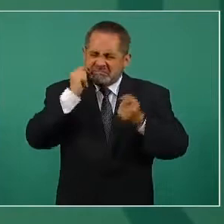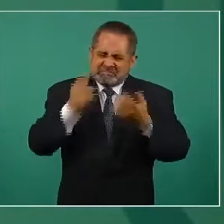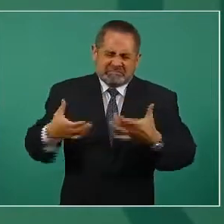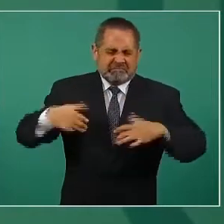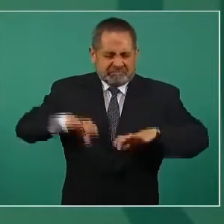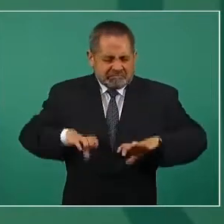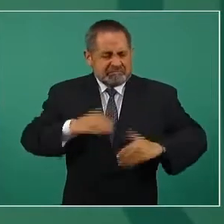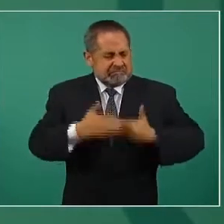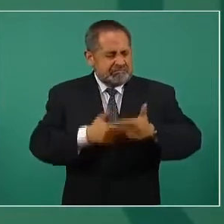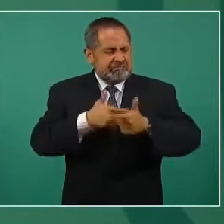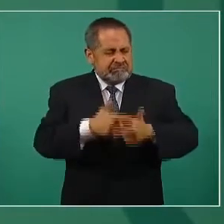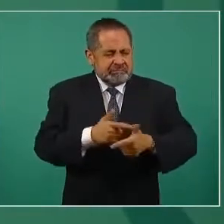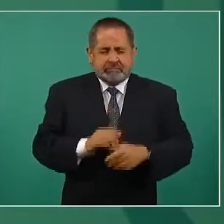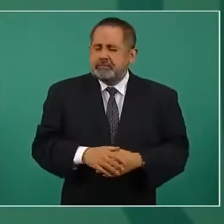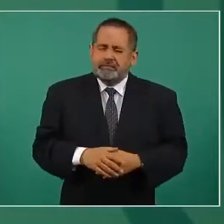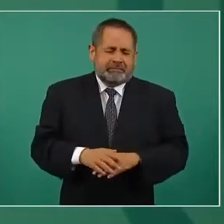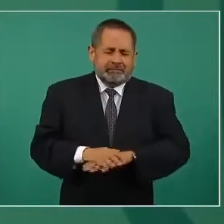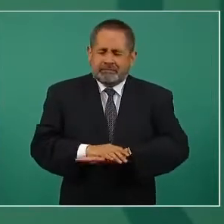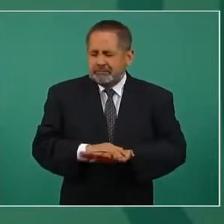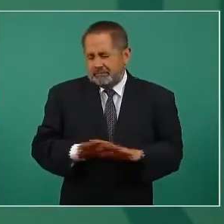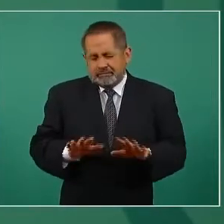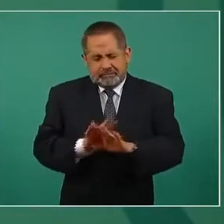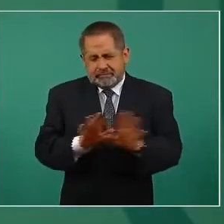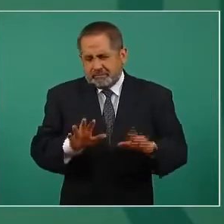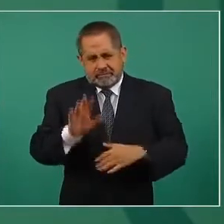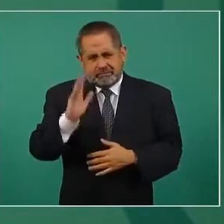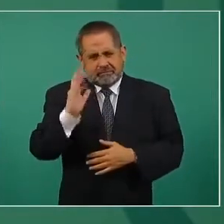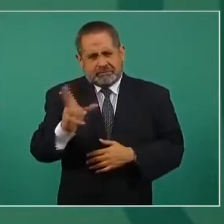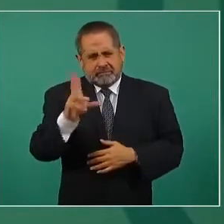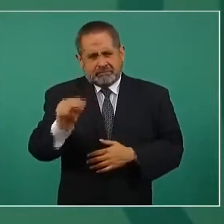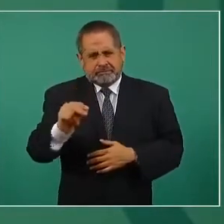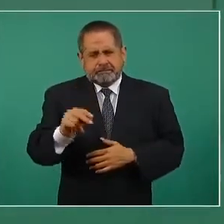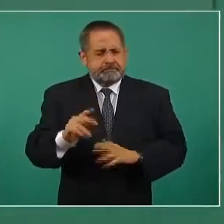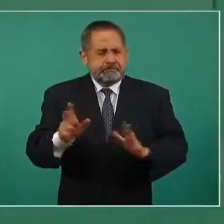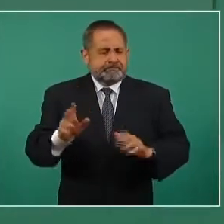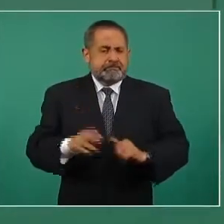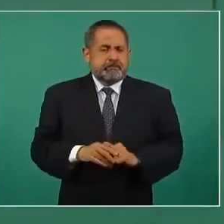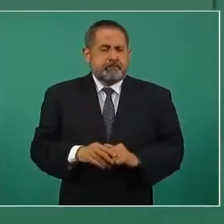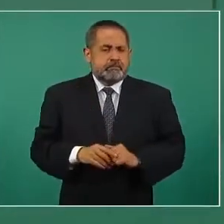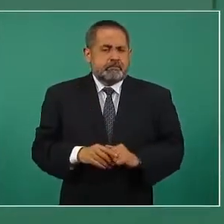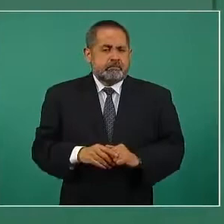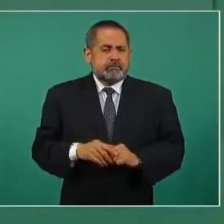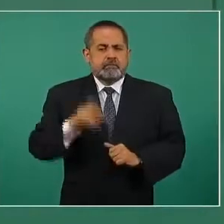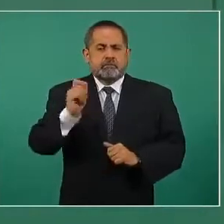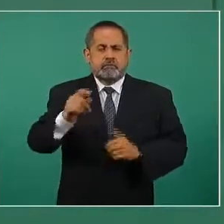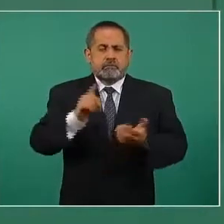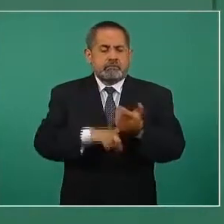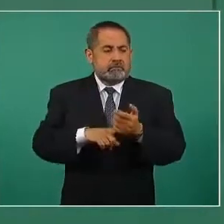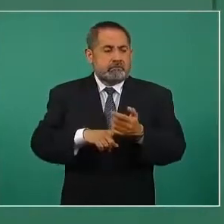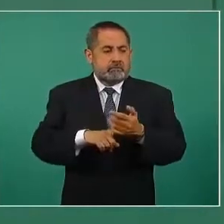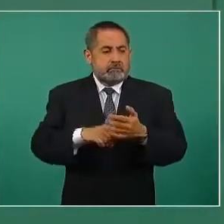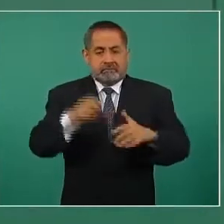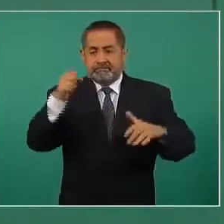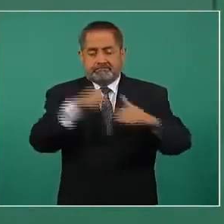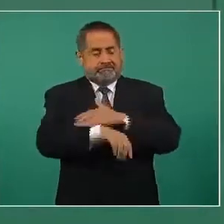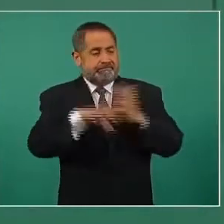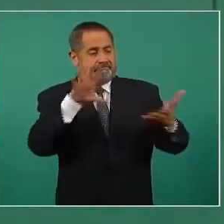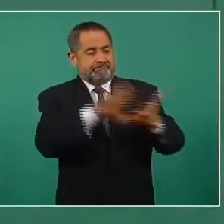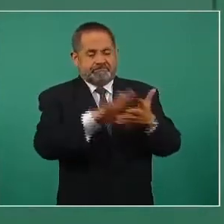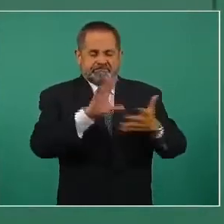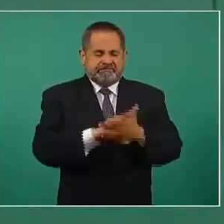avanza. No, ya ni siquiera lo peor es la cárcel.